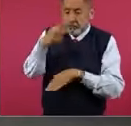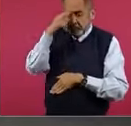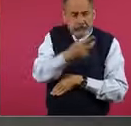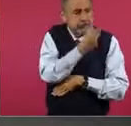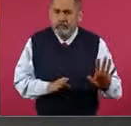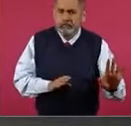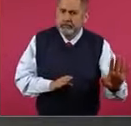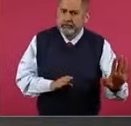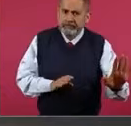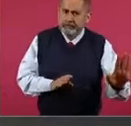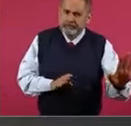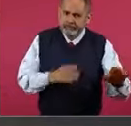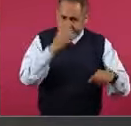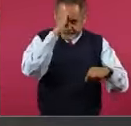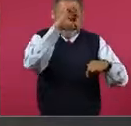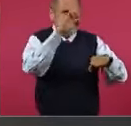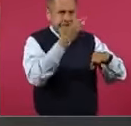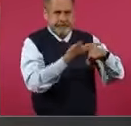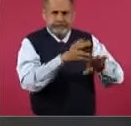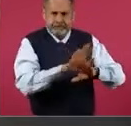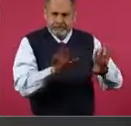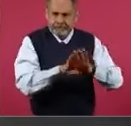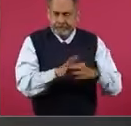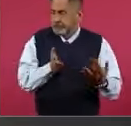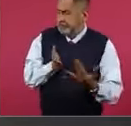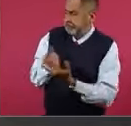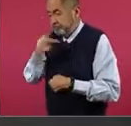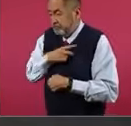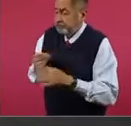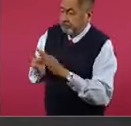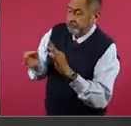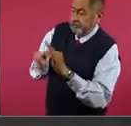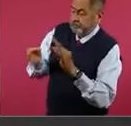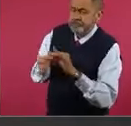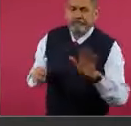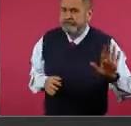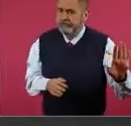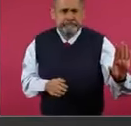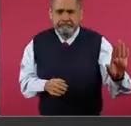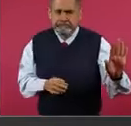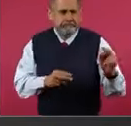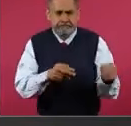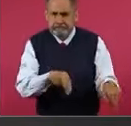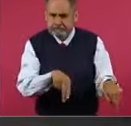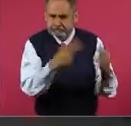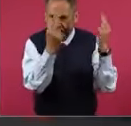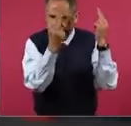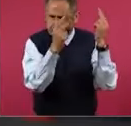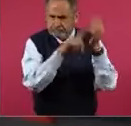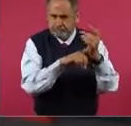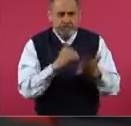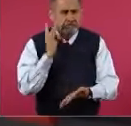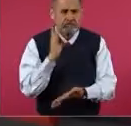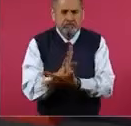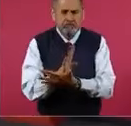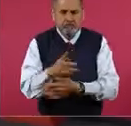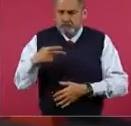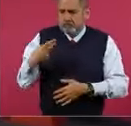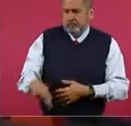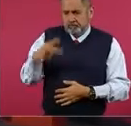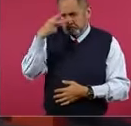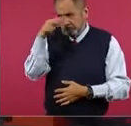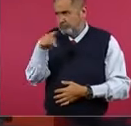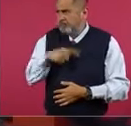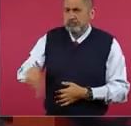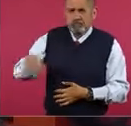extranjeros, ningún gobierno extranjero, a tratar asuntos que solo corresponden a los